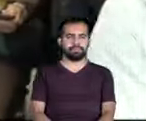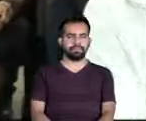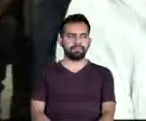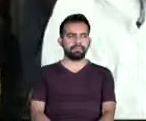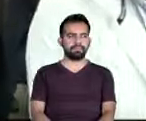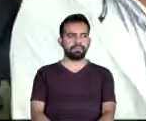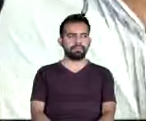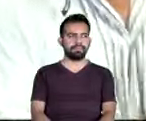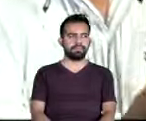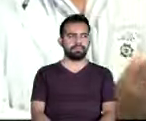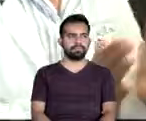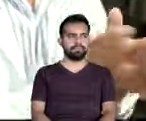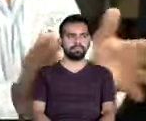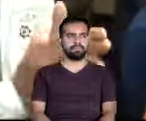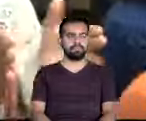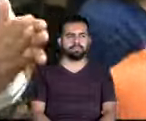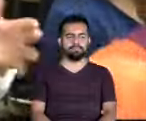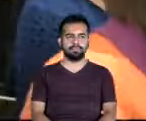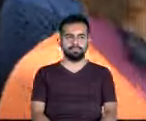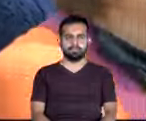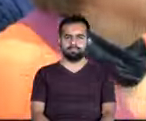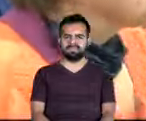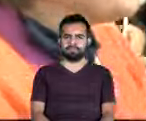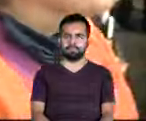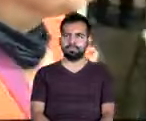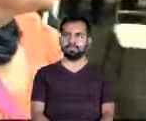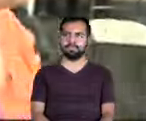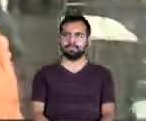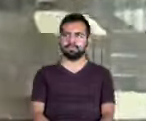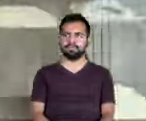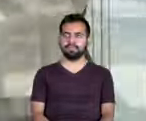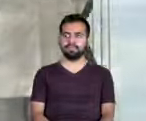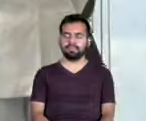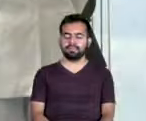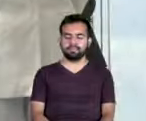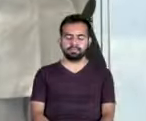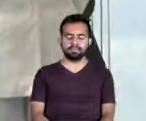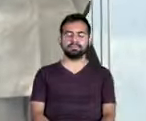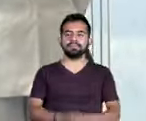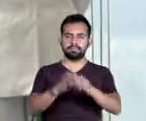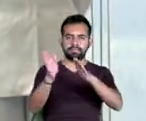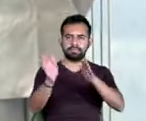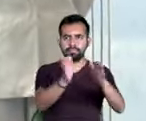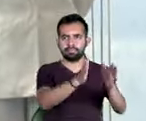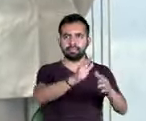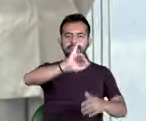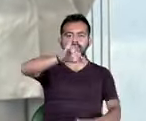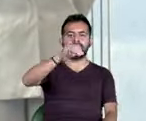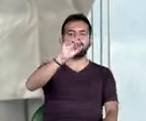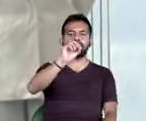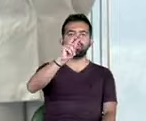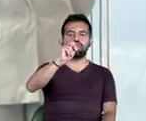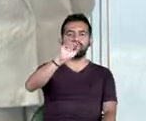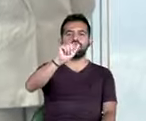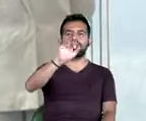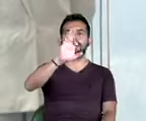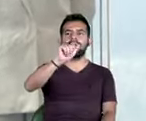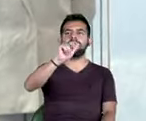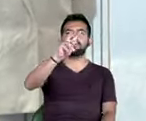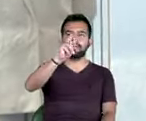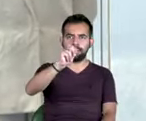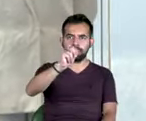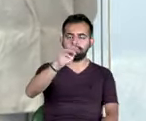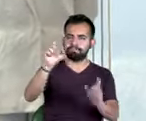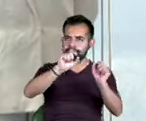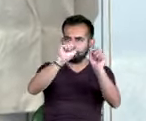Muchas gracias, Pavel. Gracias, Fernanda. A continuación, vamos con Jonathan Machado, de Primicias. Buenos días, autoridades.